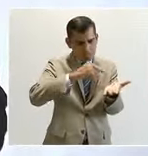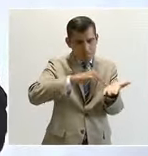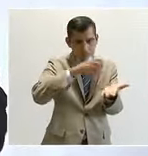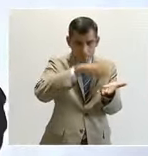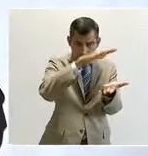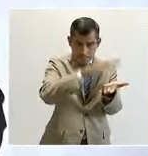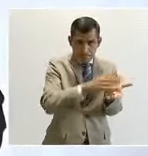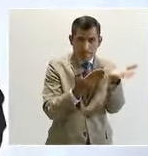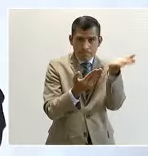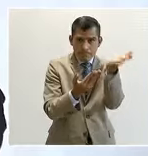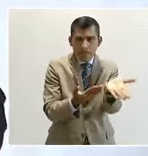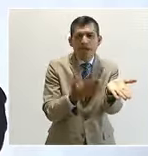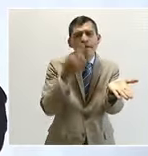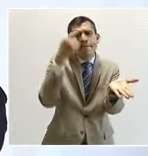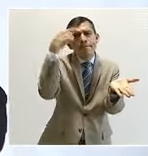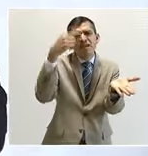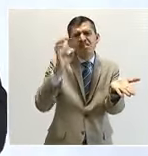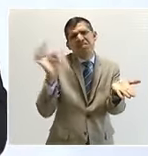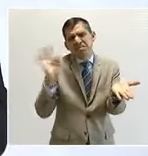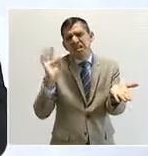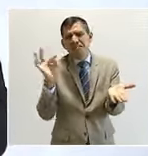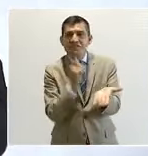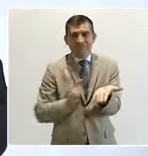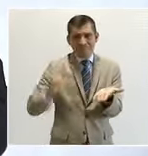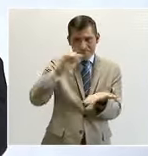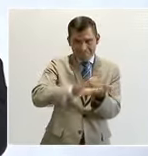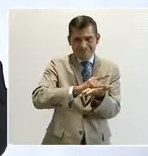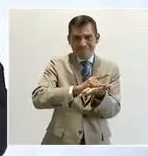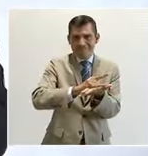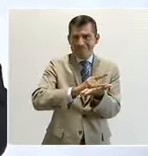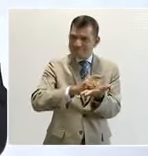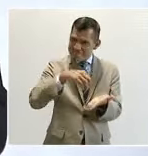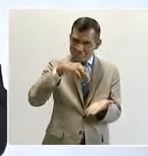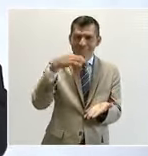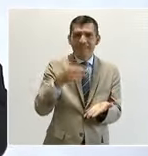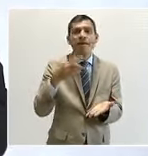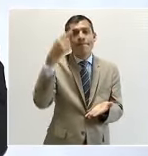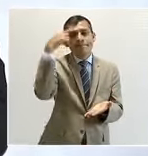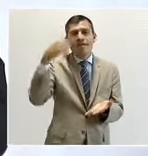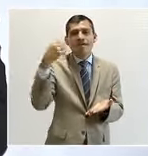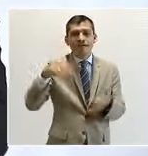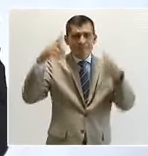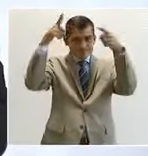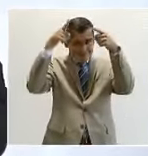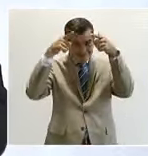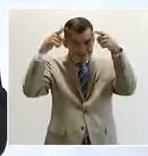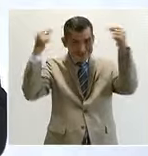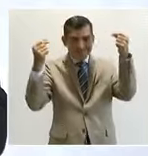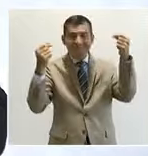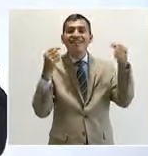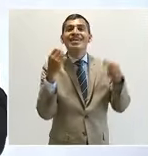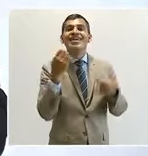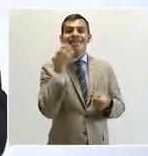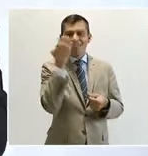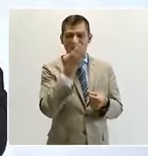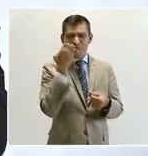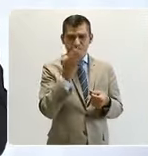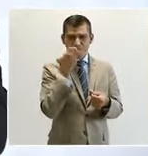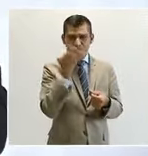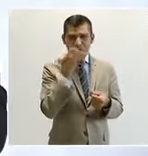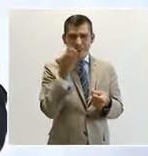sea una ley para que todos los que regresen de las escuelas de medicinas